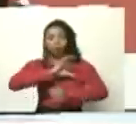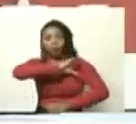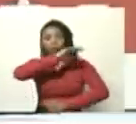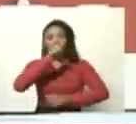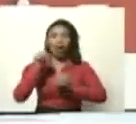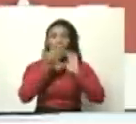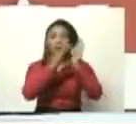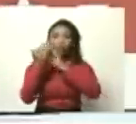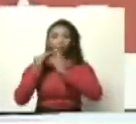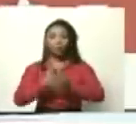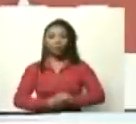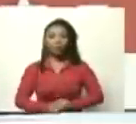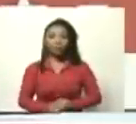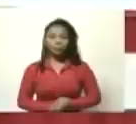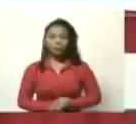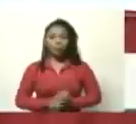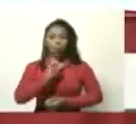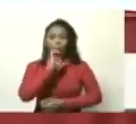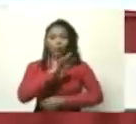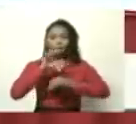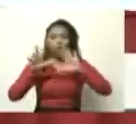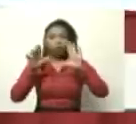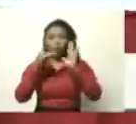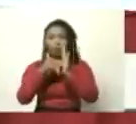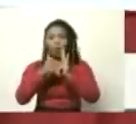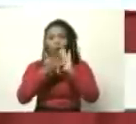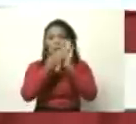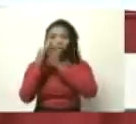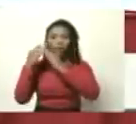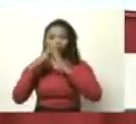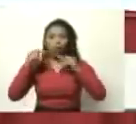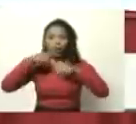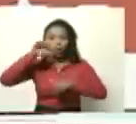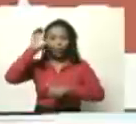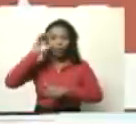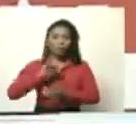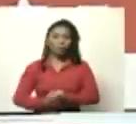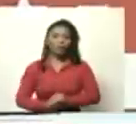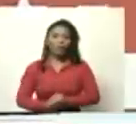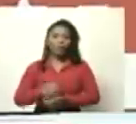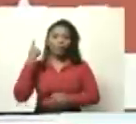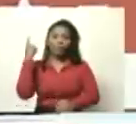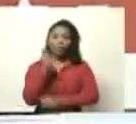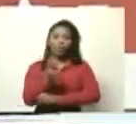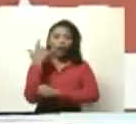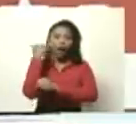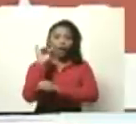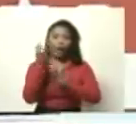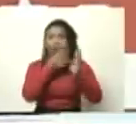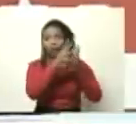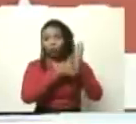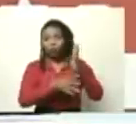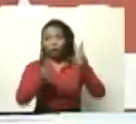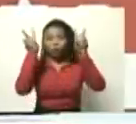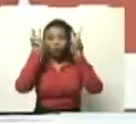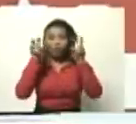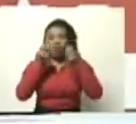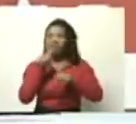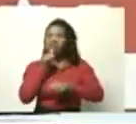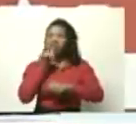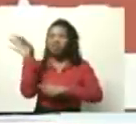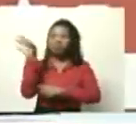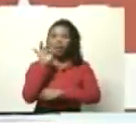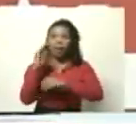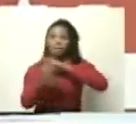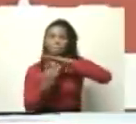las comunidades. 48 mil comunidades en todo el país casi deben tener su estructura nueva. ¿Quién la elige? Las bases